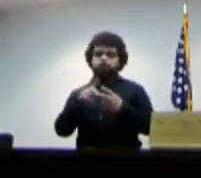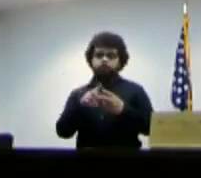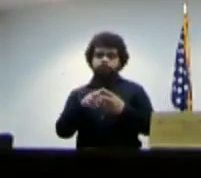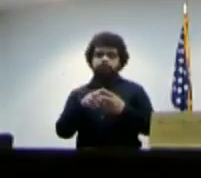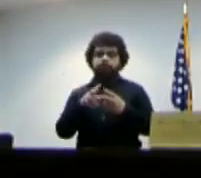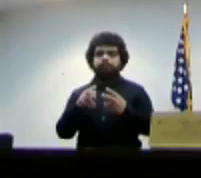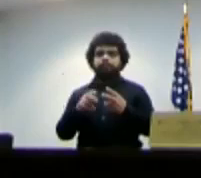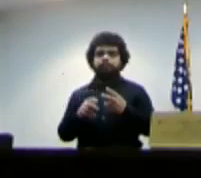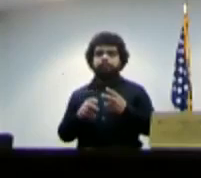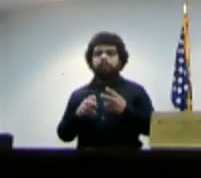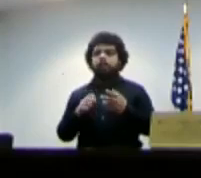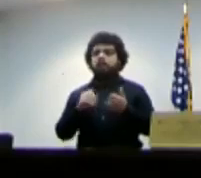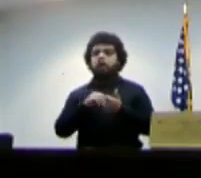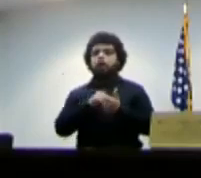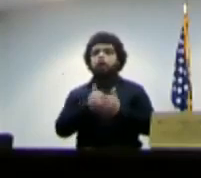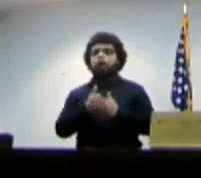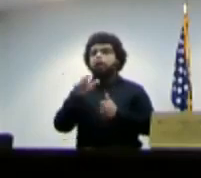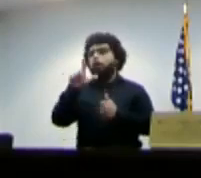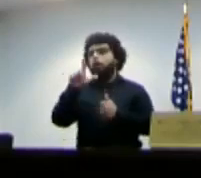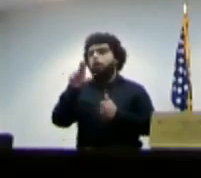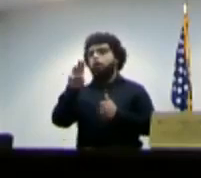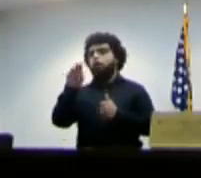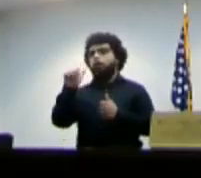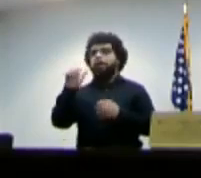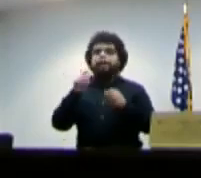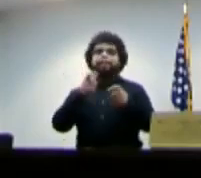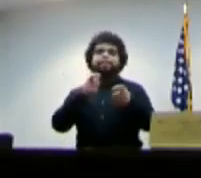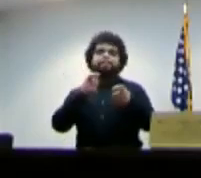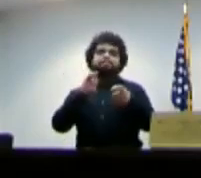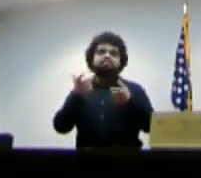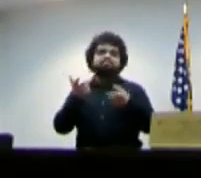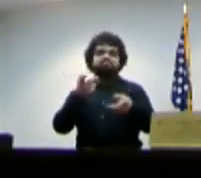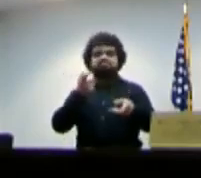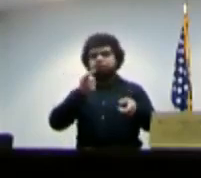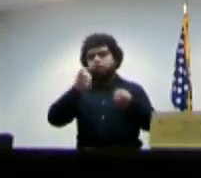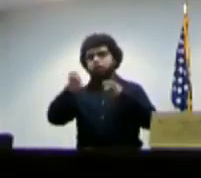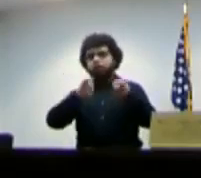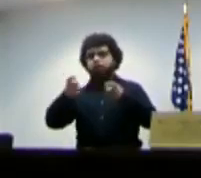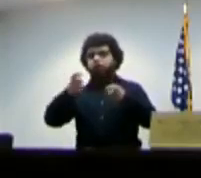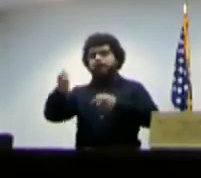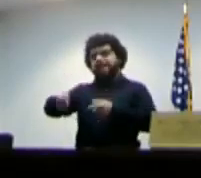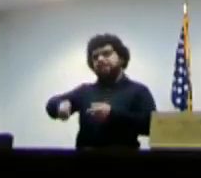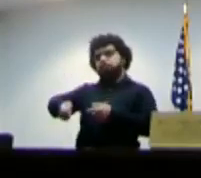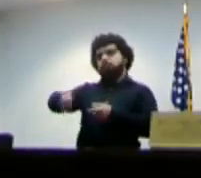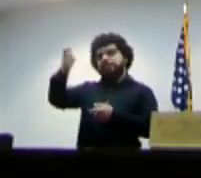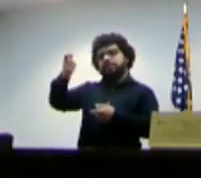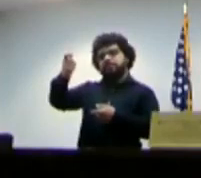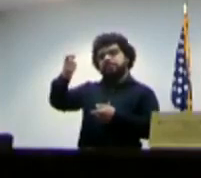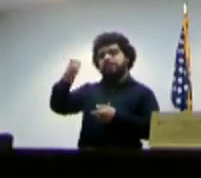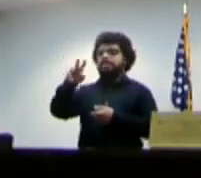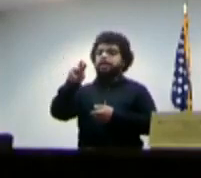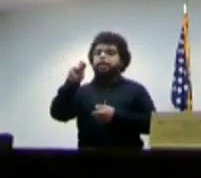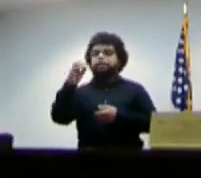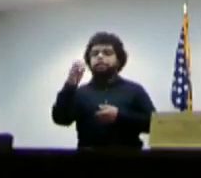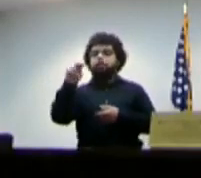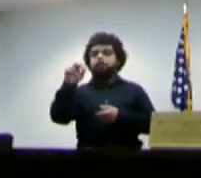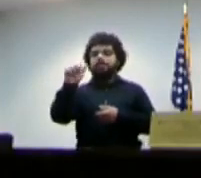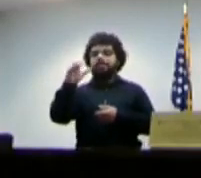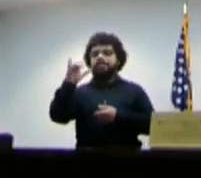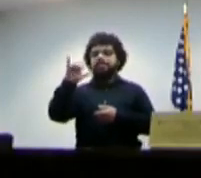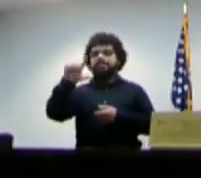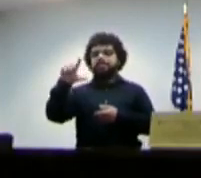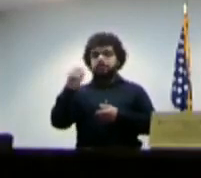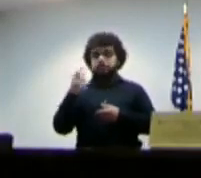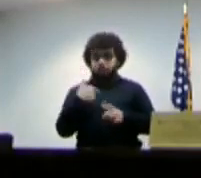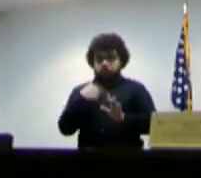¿cómo manejó Luma el control del switch de Monacillo? Porque lo que yo entiendo es que